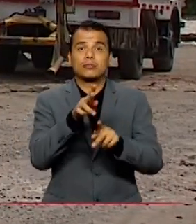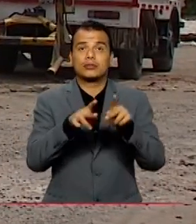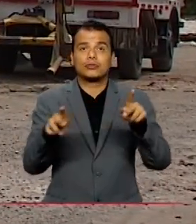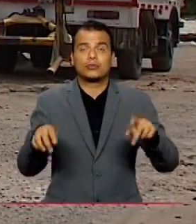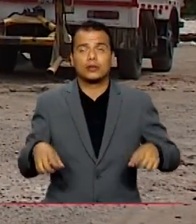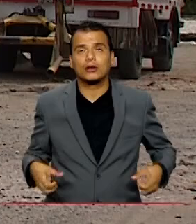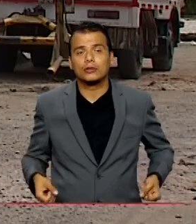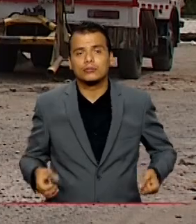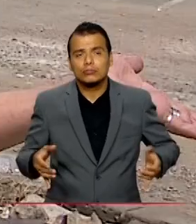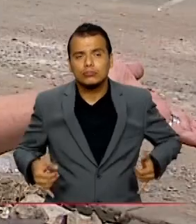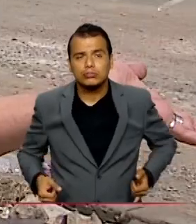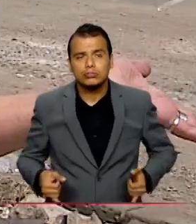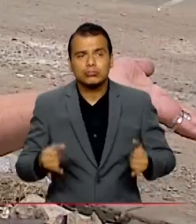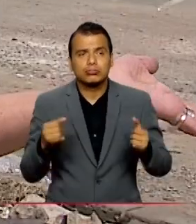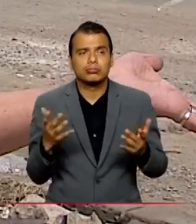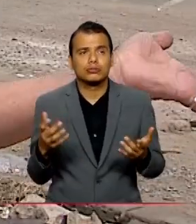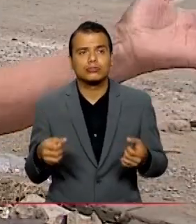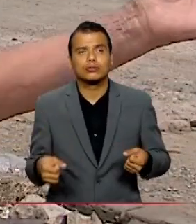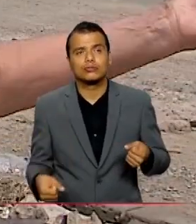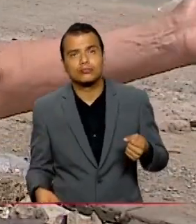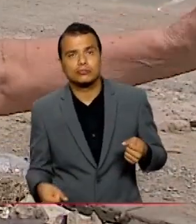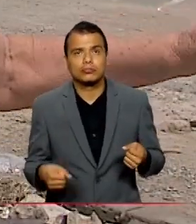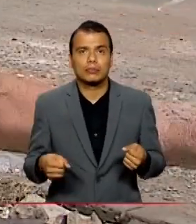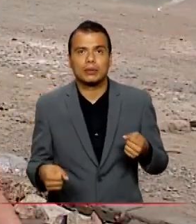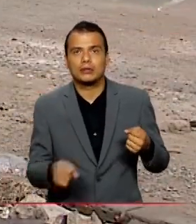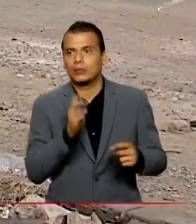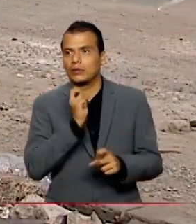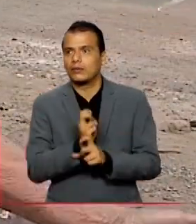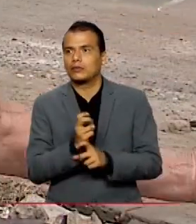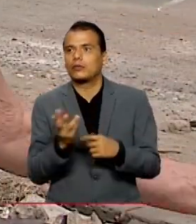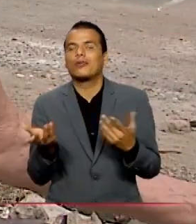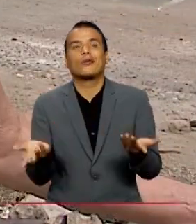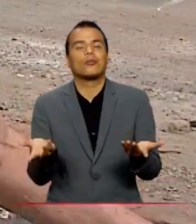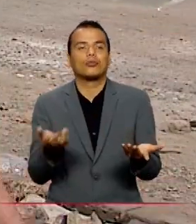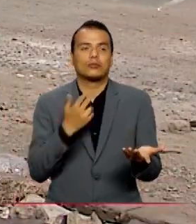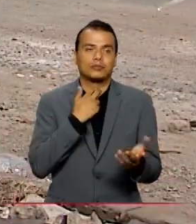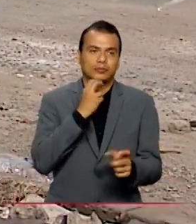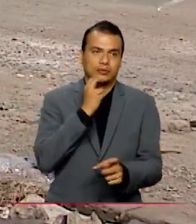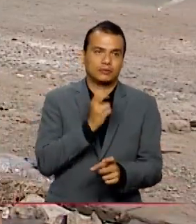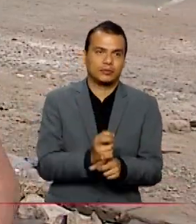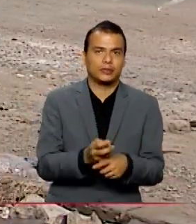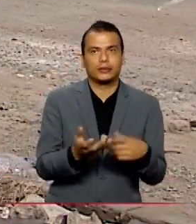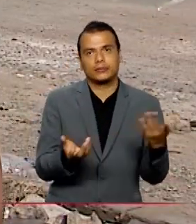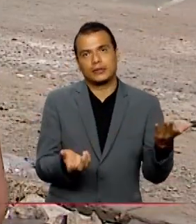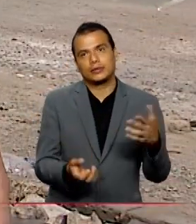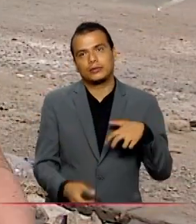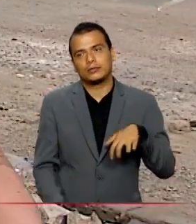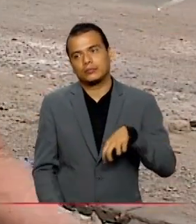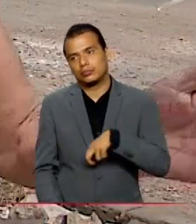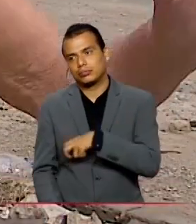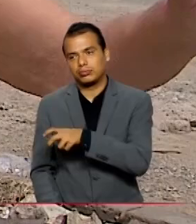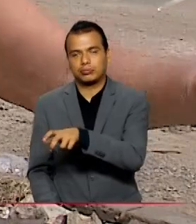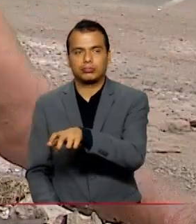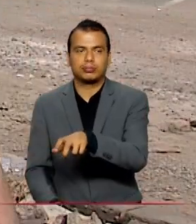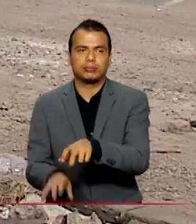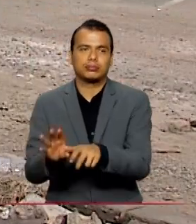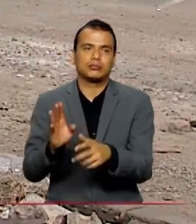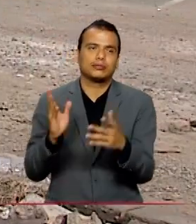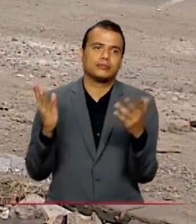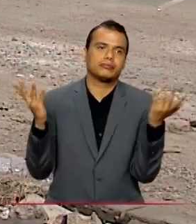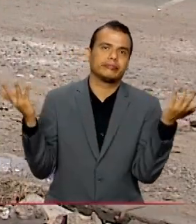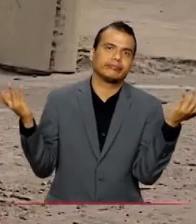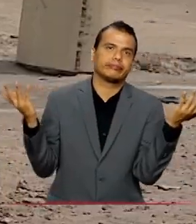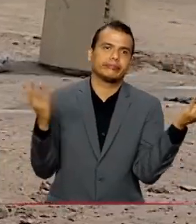verse afectadas. Va a pasar en silla de ruedas, pues imaginen uno por dónde la pasa, hay que bajarla a la calle. Y si viene un carro o una moto,